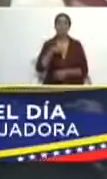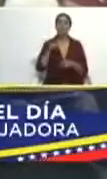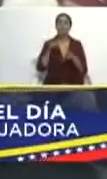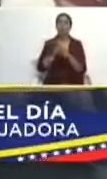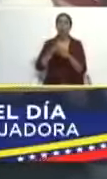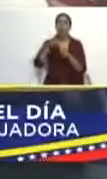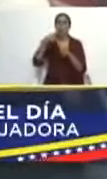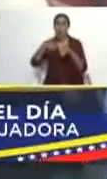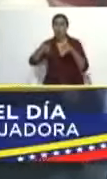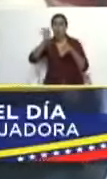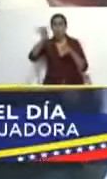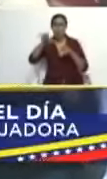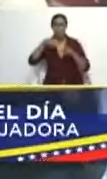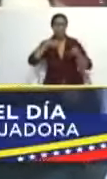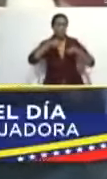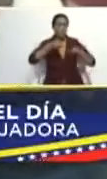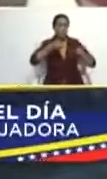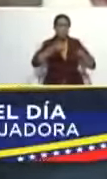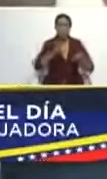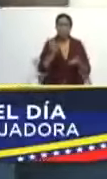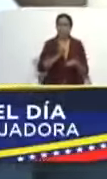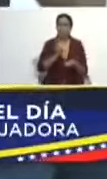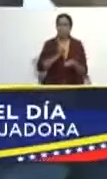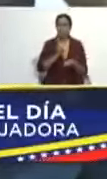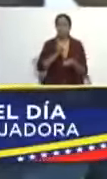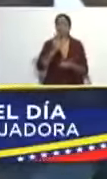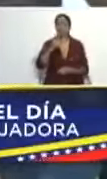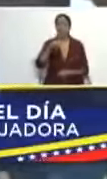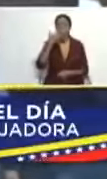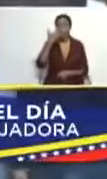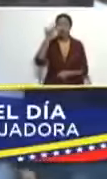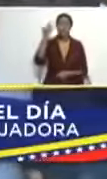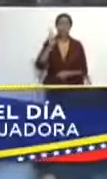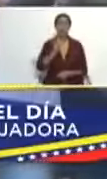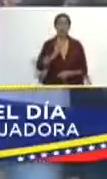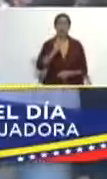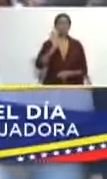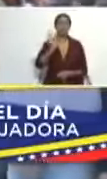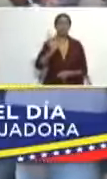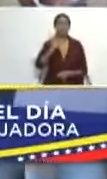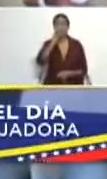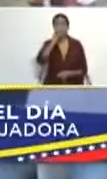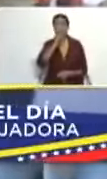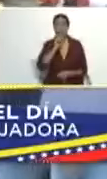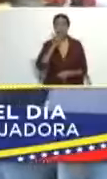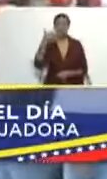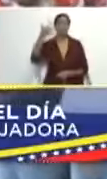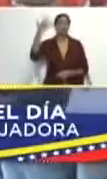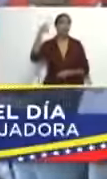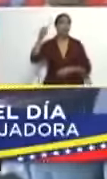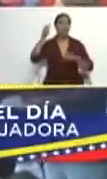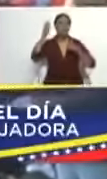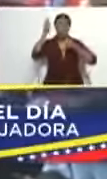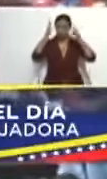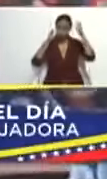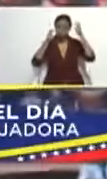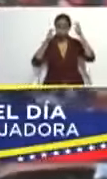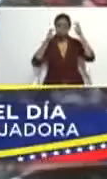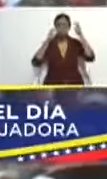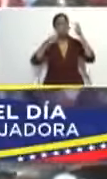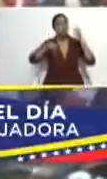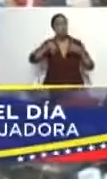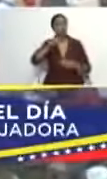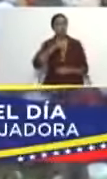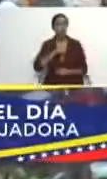Y hace 25 con Hugo Chávez dejamos de ser los muevecola de los gringos, el